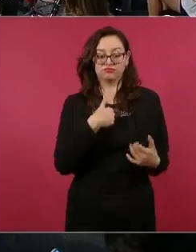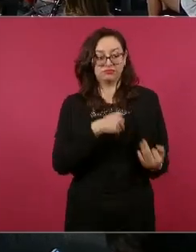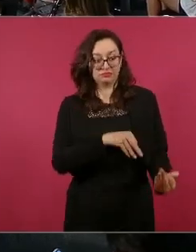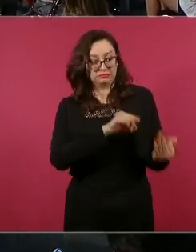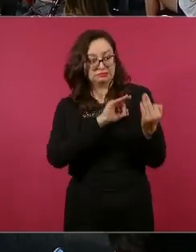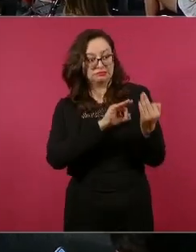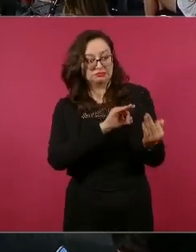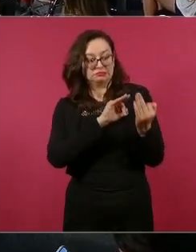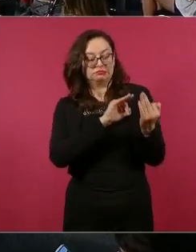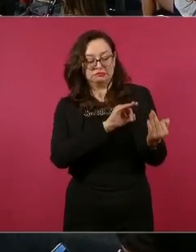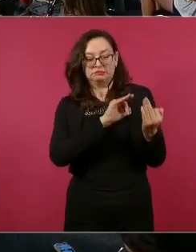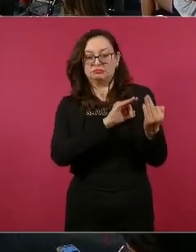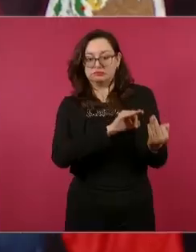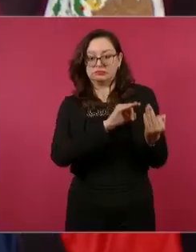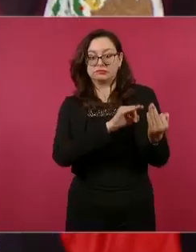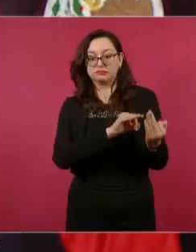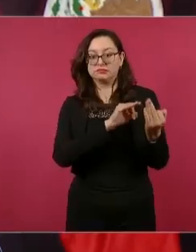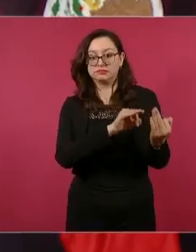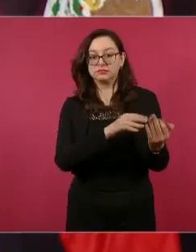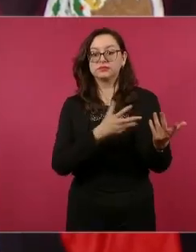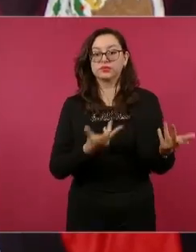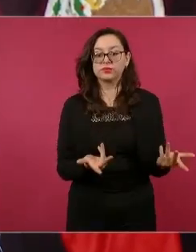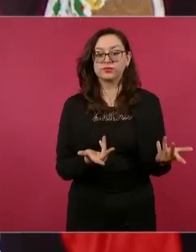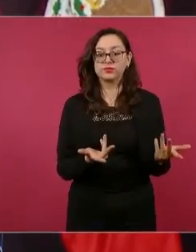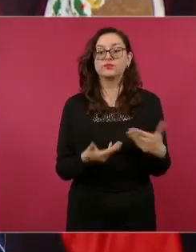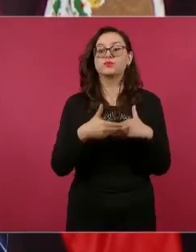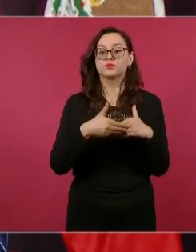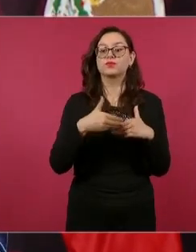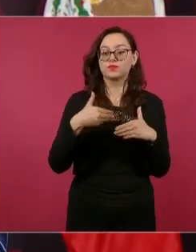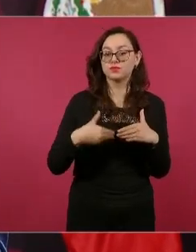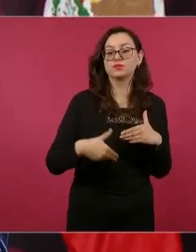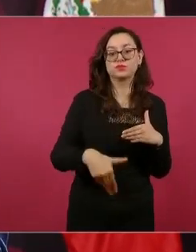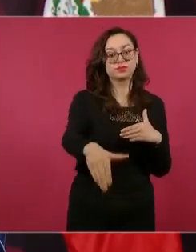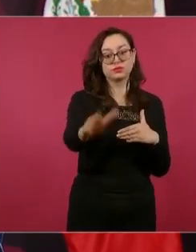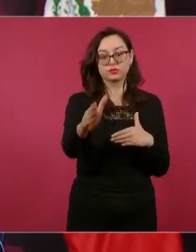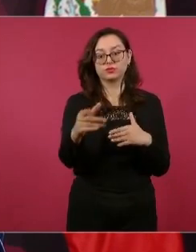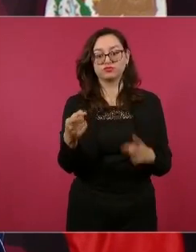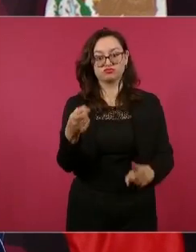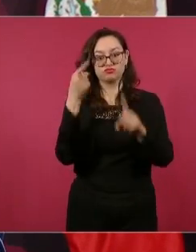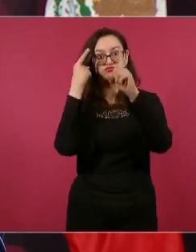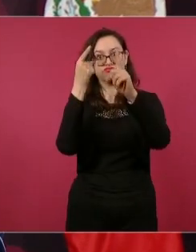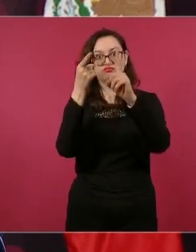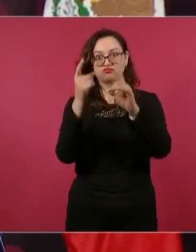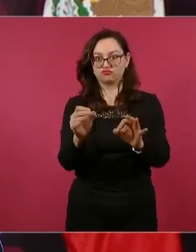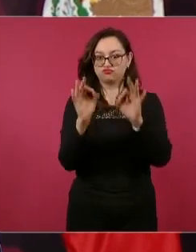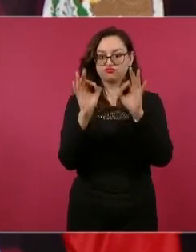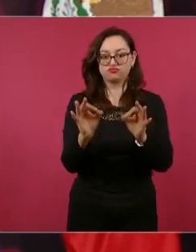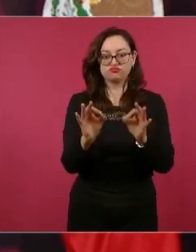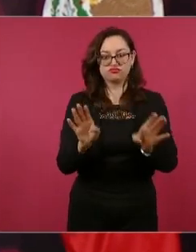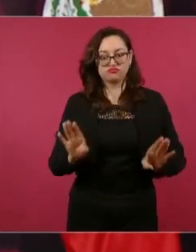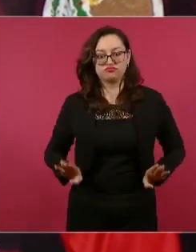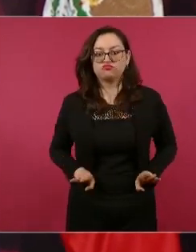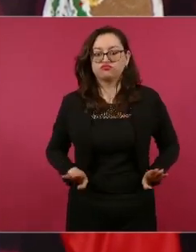hacia adelante, sin abandonar principios, sin abandonar ideales,